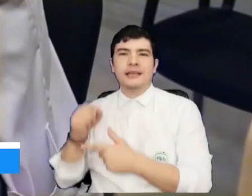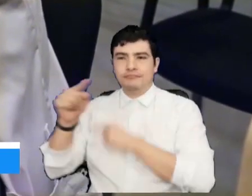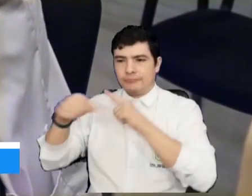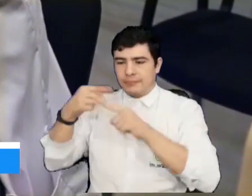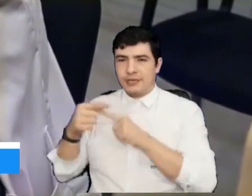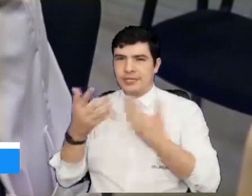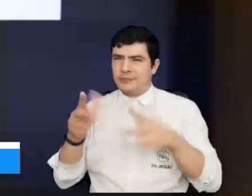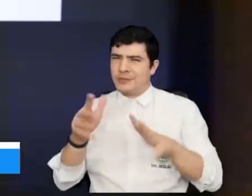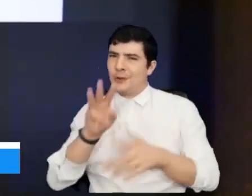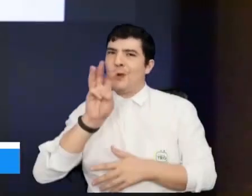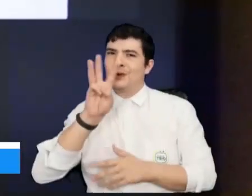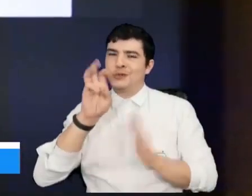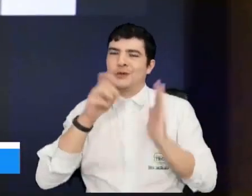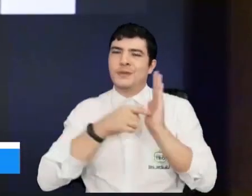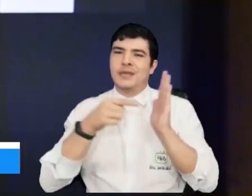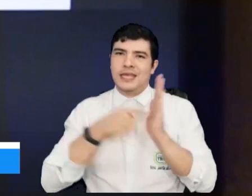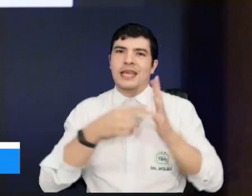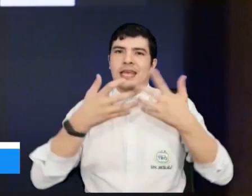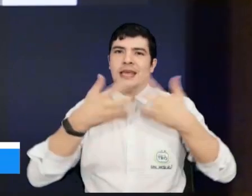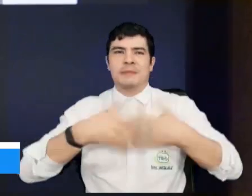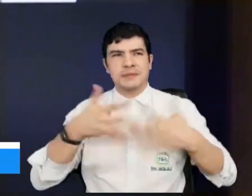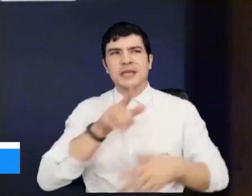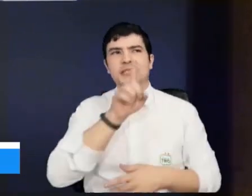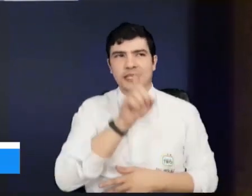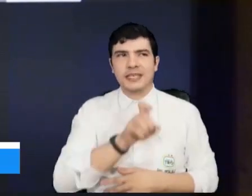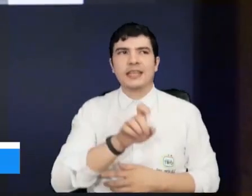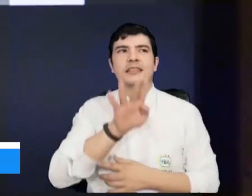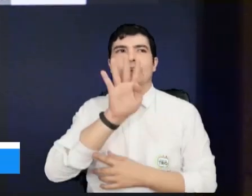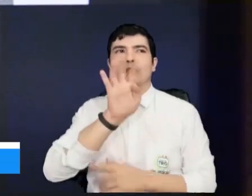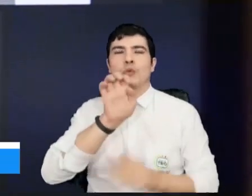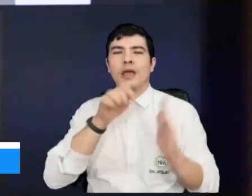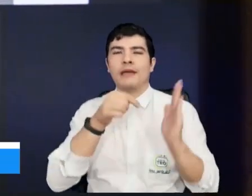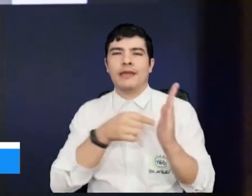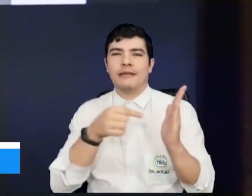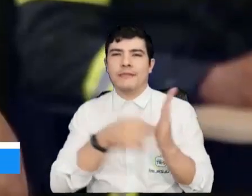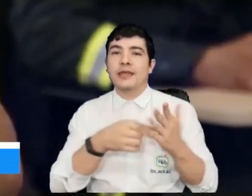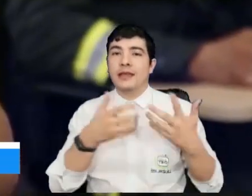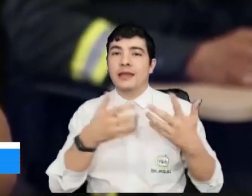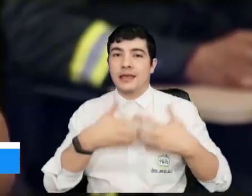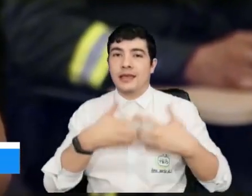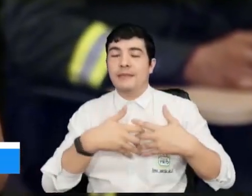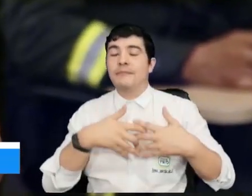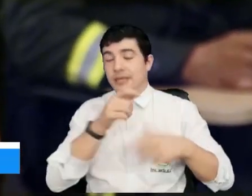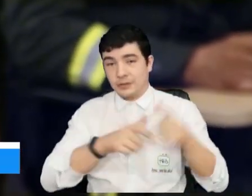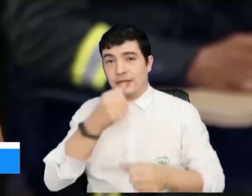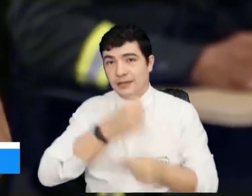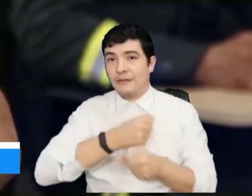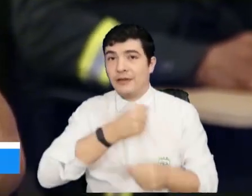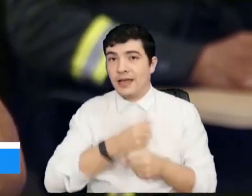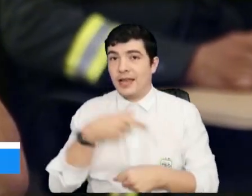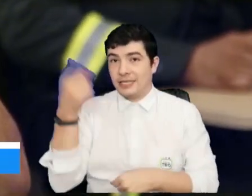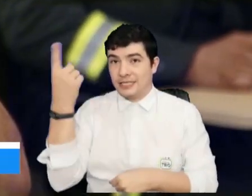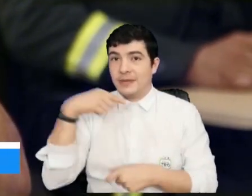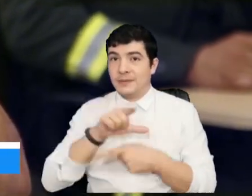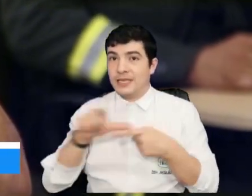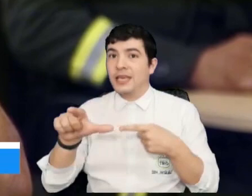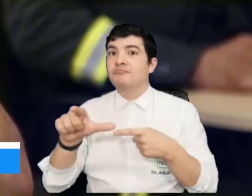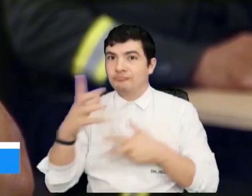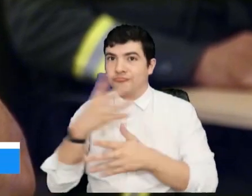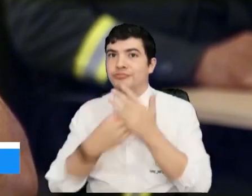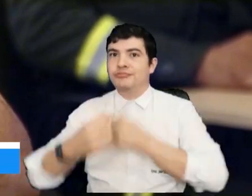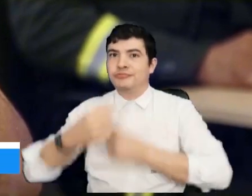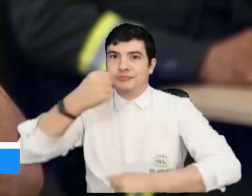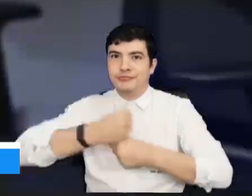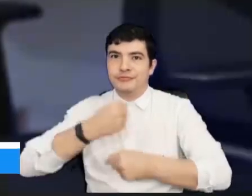y 69.000 trabajadores reactivaron sus tareas desde la semana anterior. Para las autoridades es importante tener